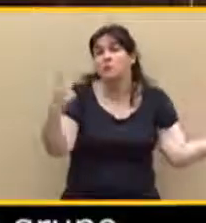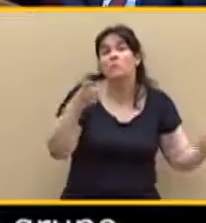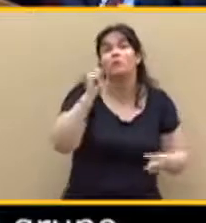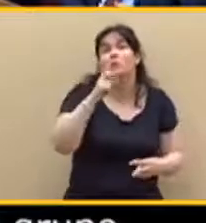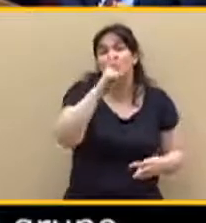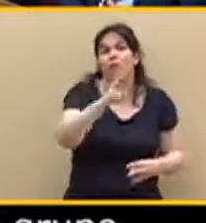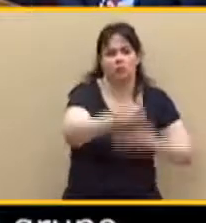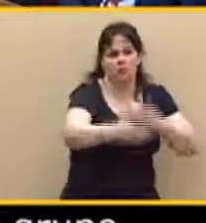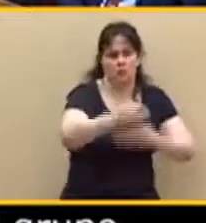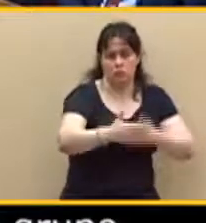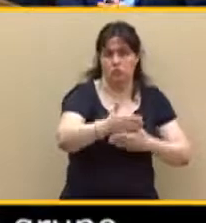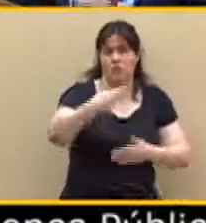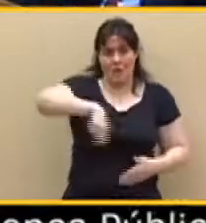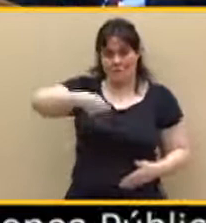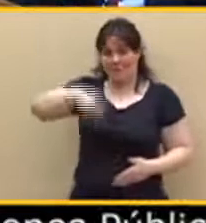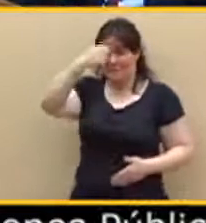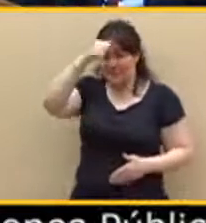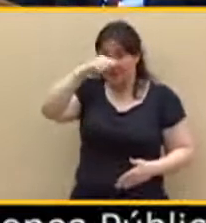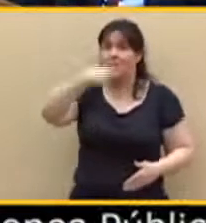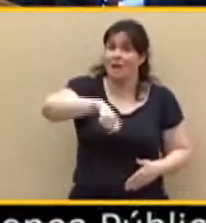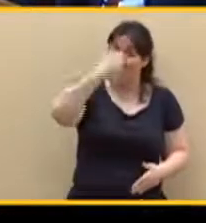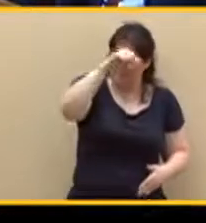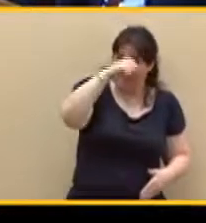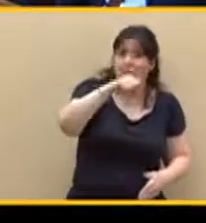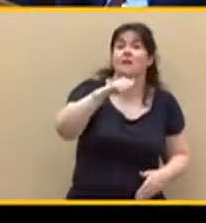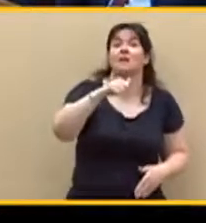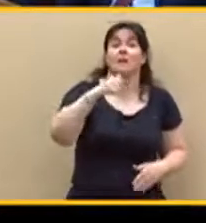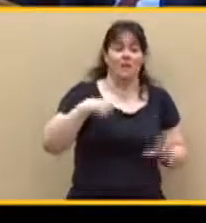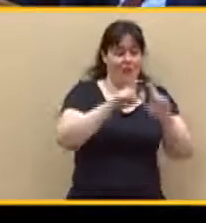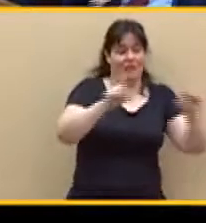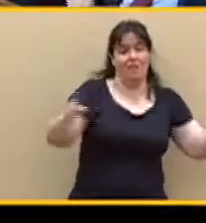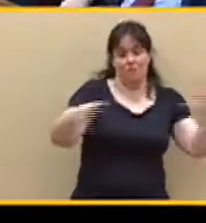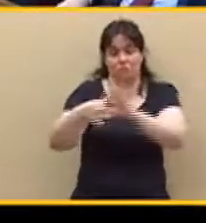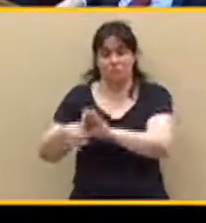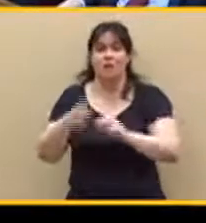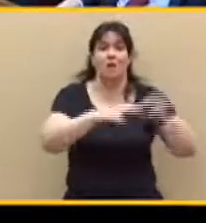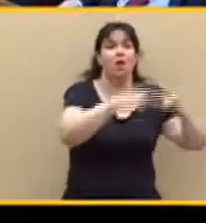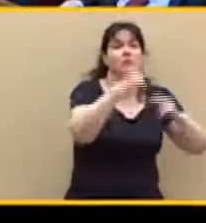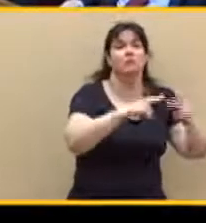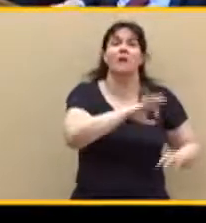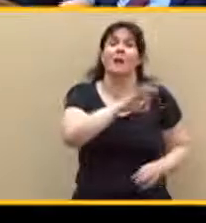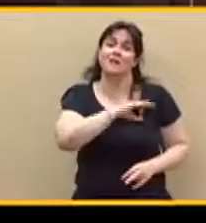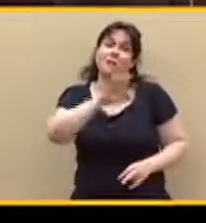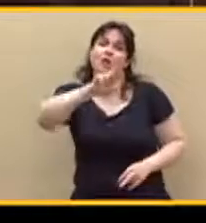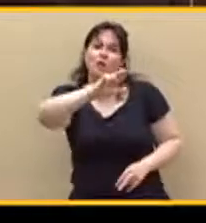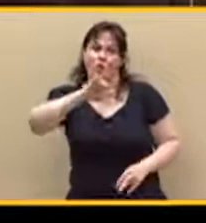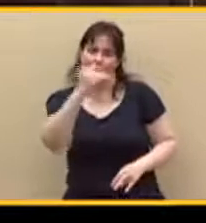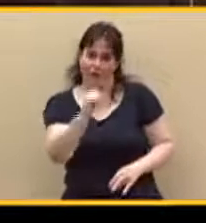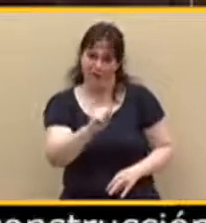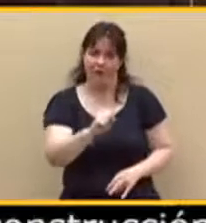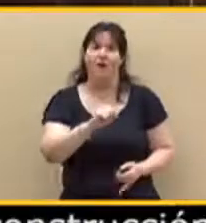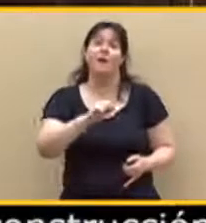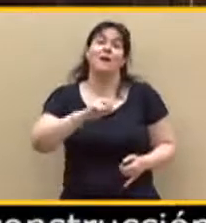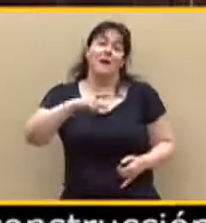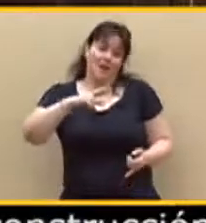Su presidente, el presidente de la filial de construcción de FCC, era José Mayor Oreja, hermano del exministro Jaime Mayor